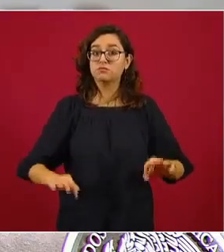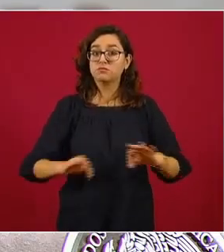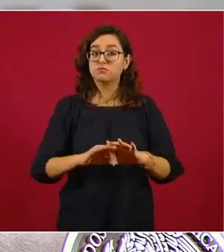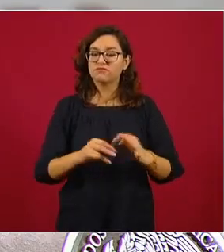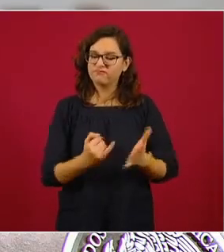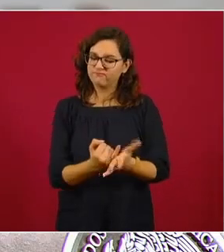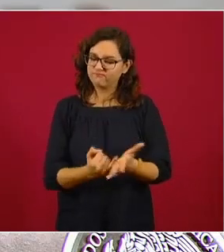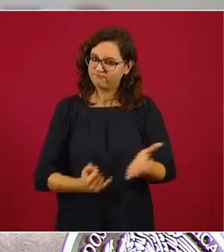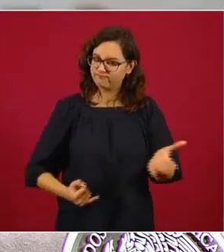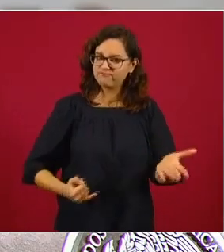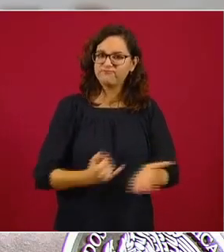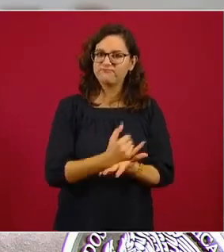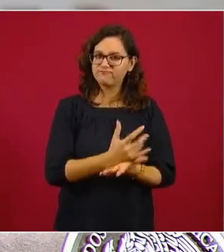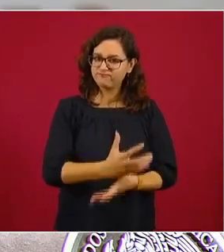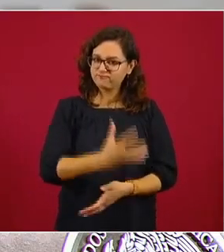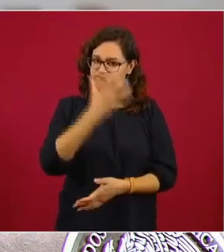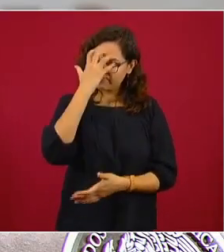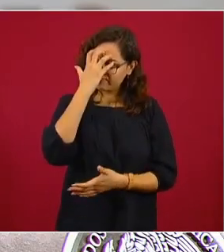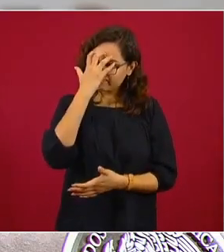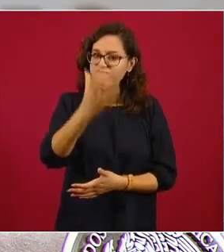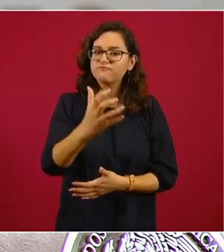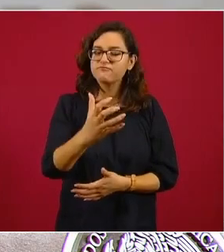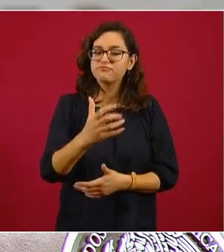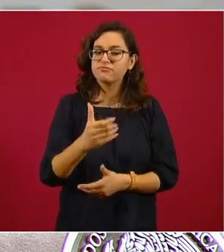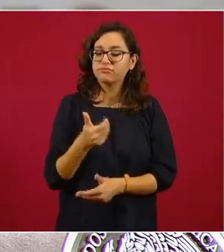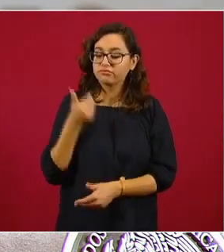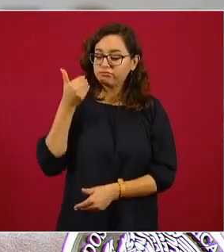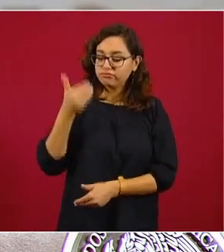vamos a